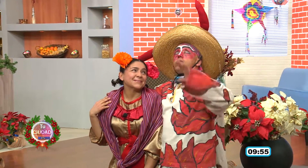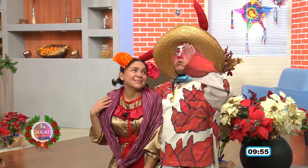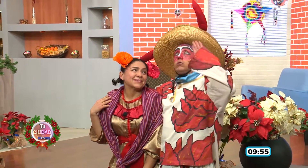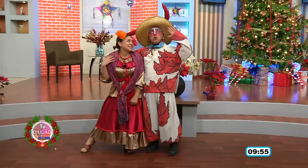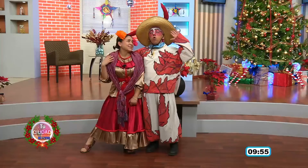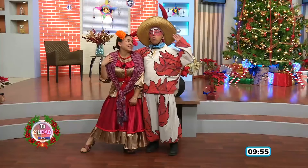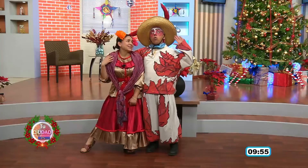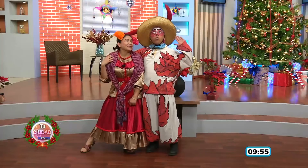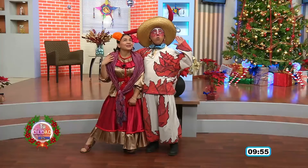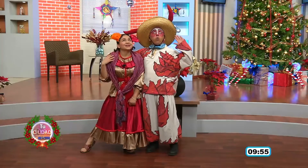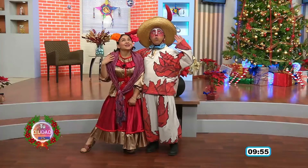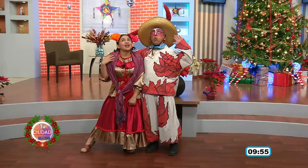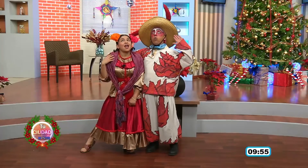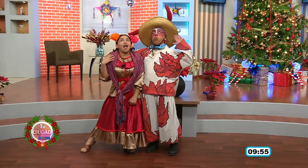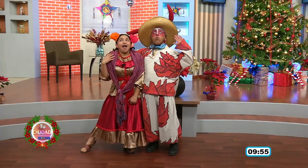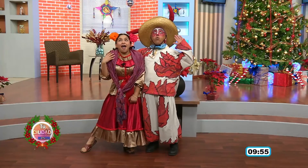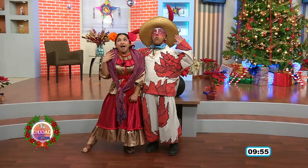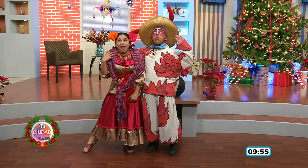amor.